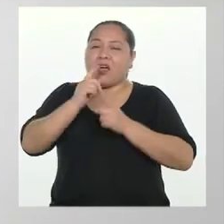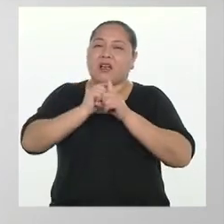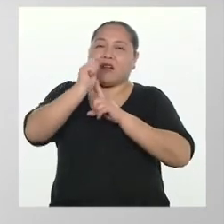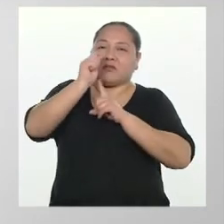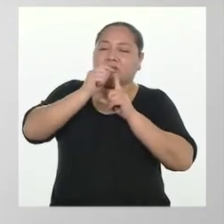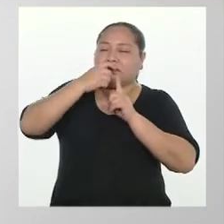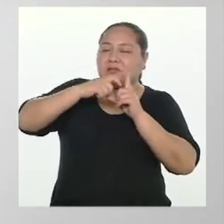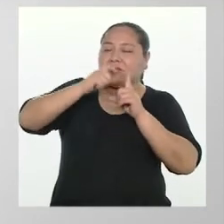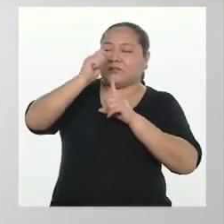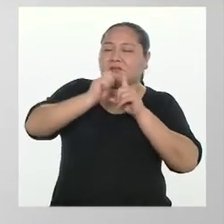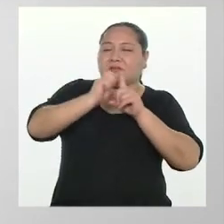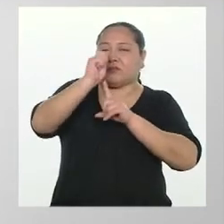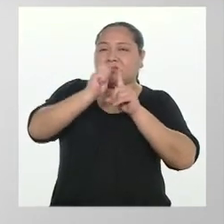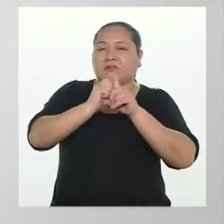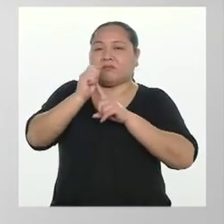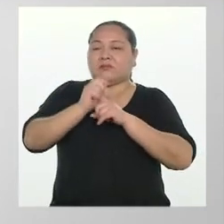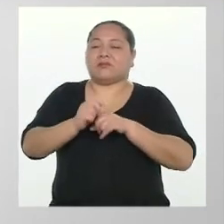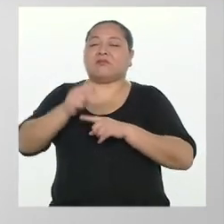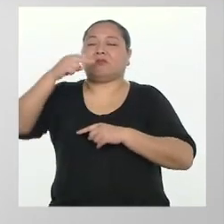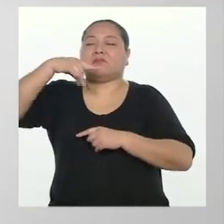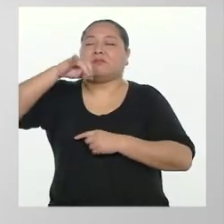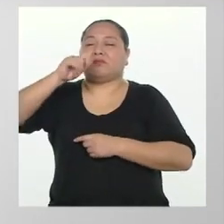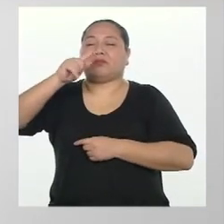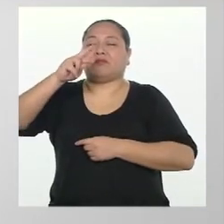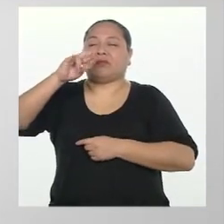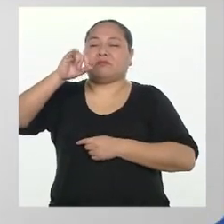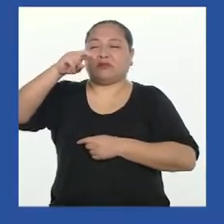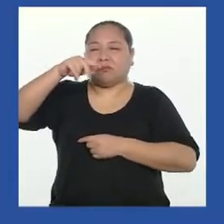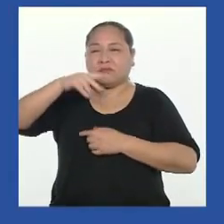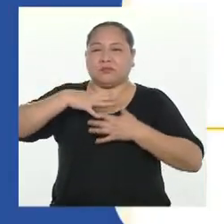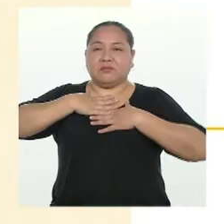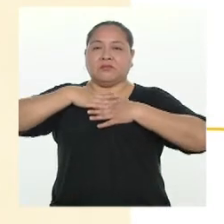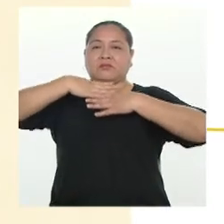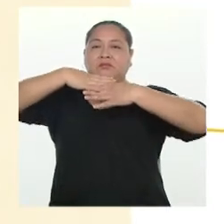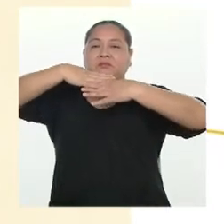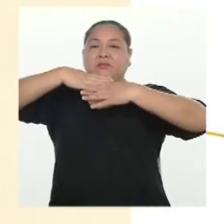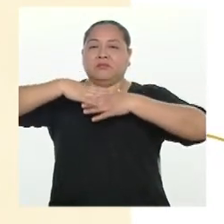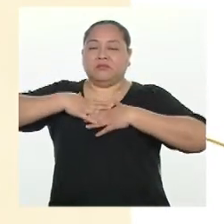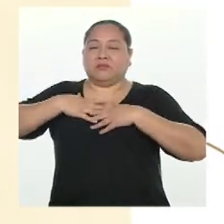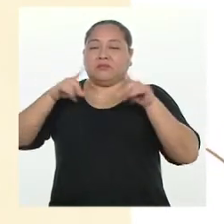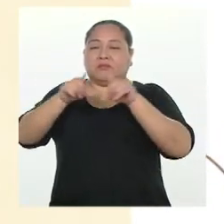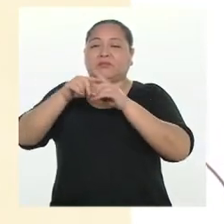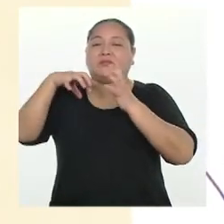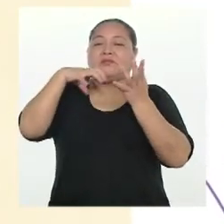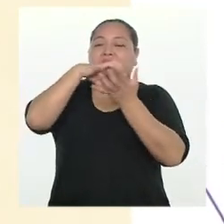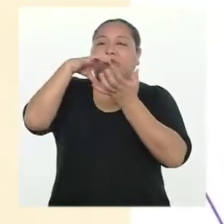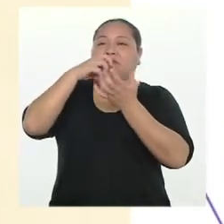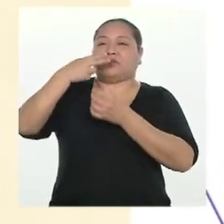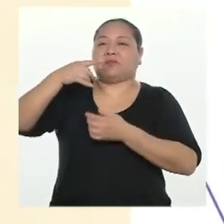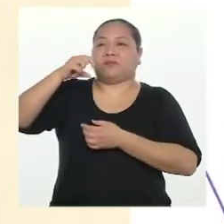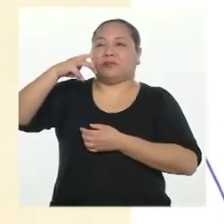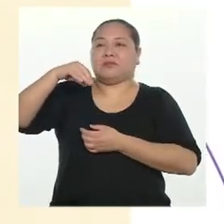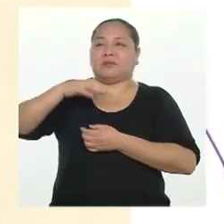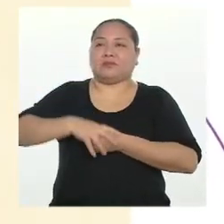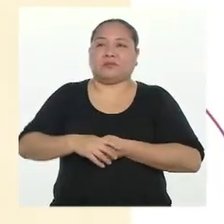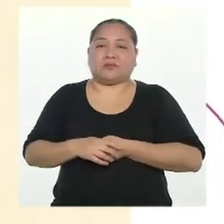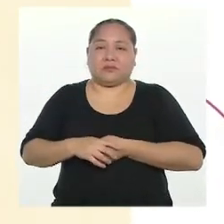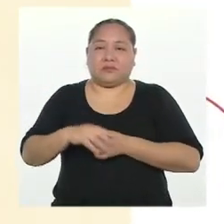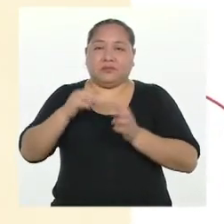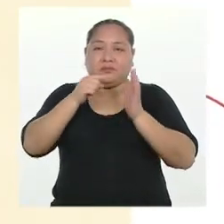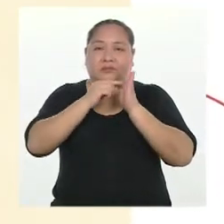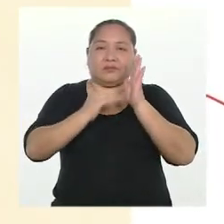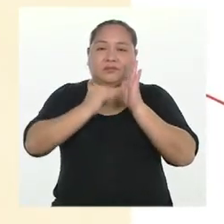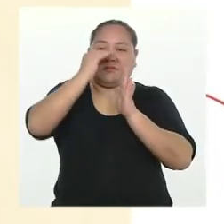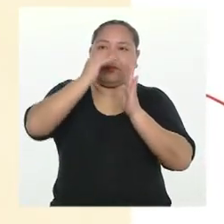los nutrientes, la respiración y la humedad. Los niveles de pH es la medida de acidez